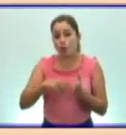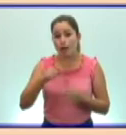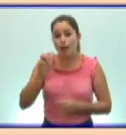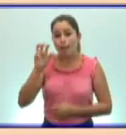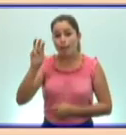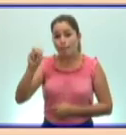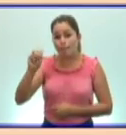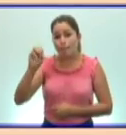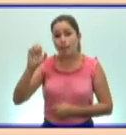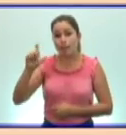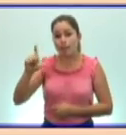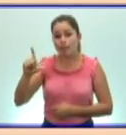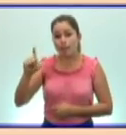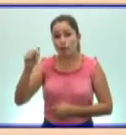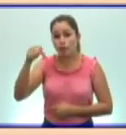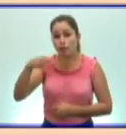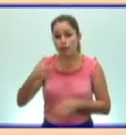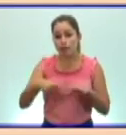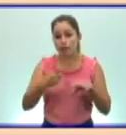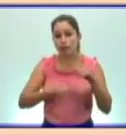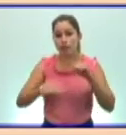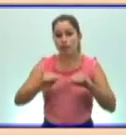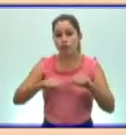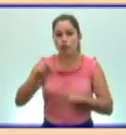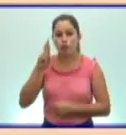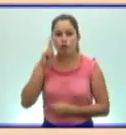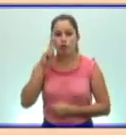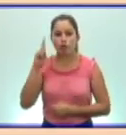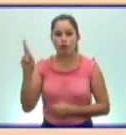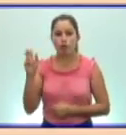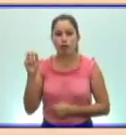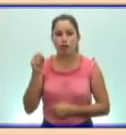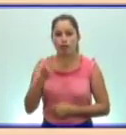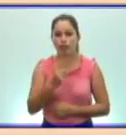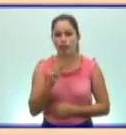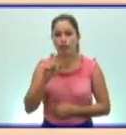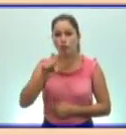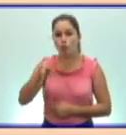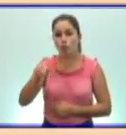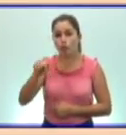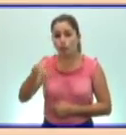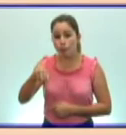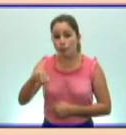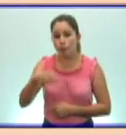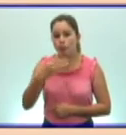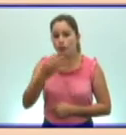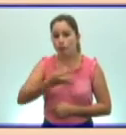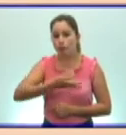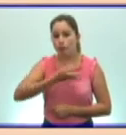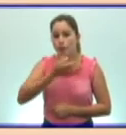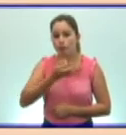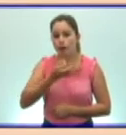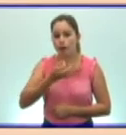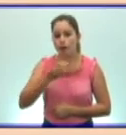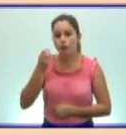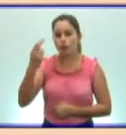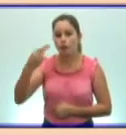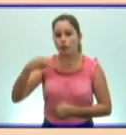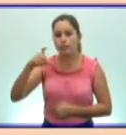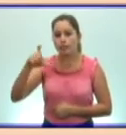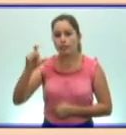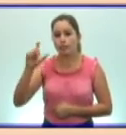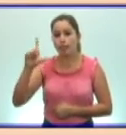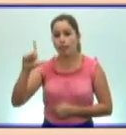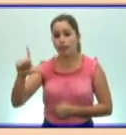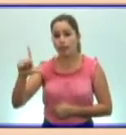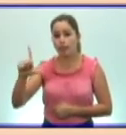de esta disolución. Recordar aquí en este último caso que estamos hablando de HCl, nos estamos